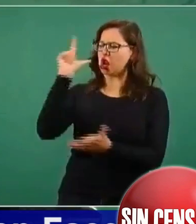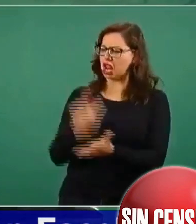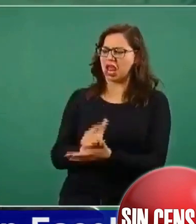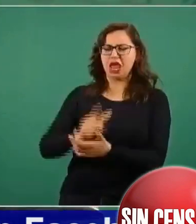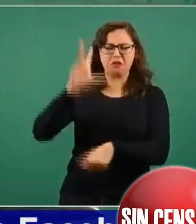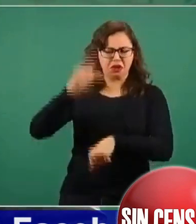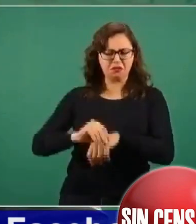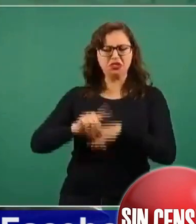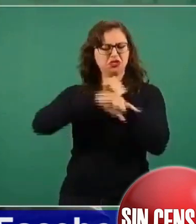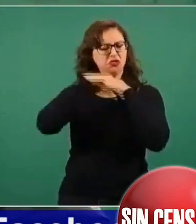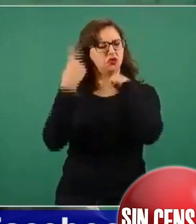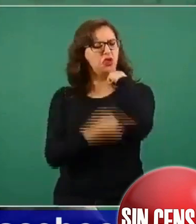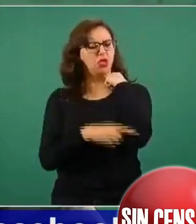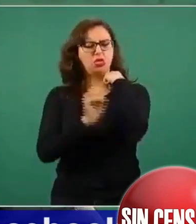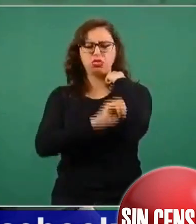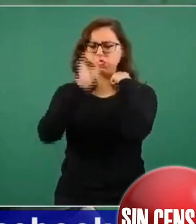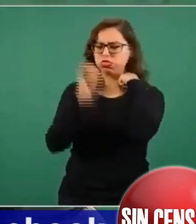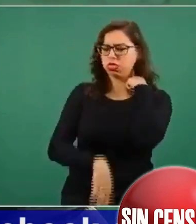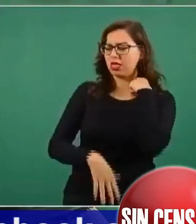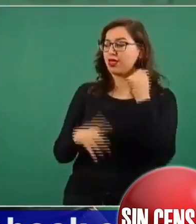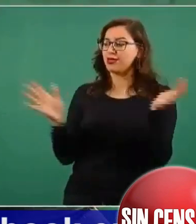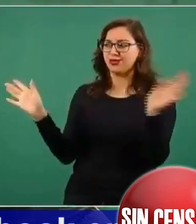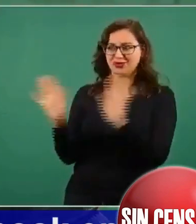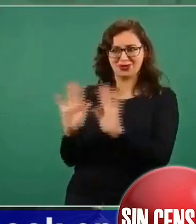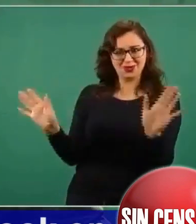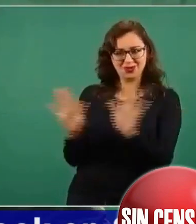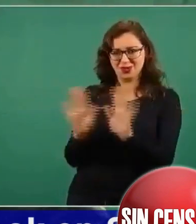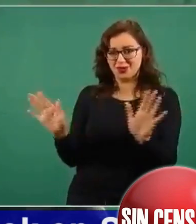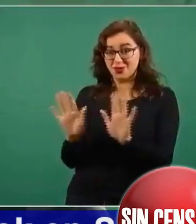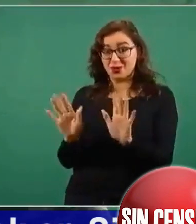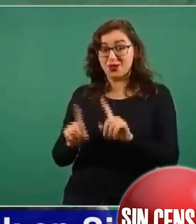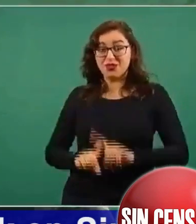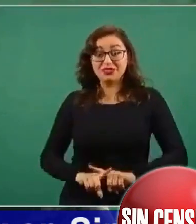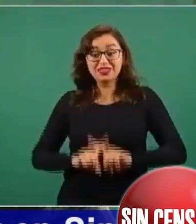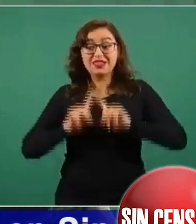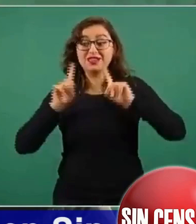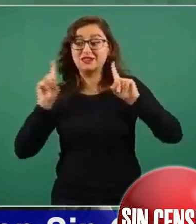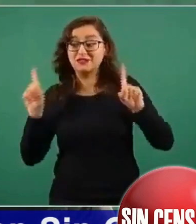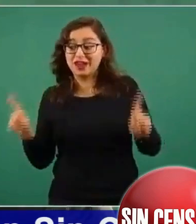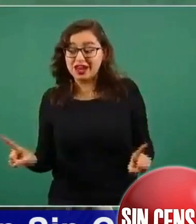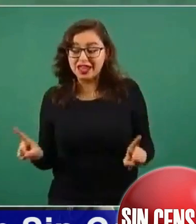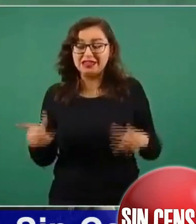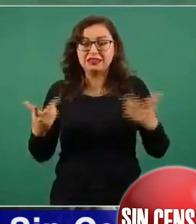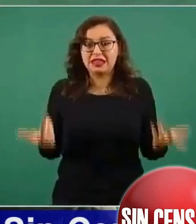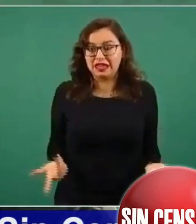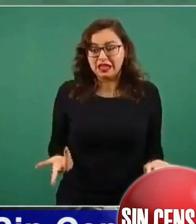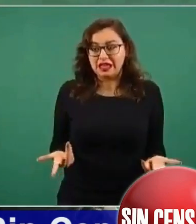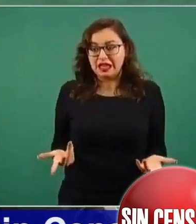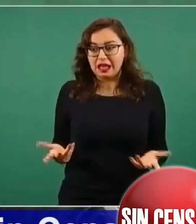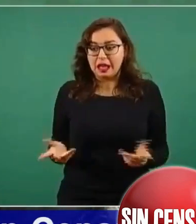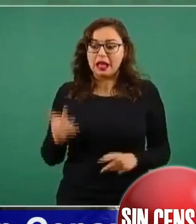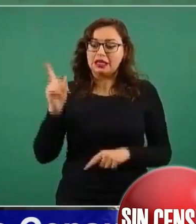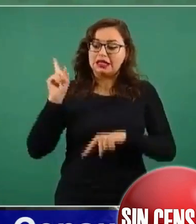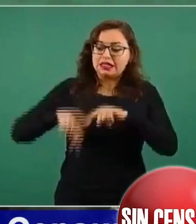despenalización con ciertas modalidades. Tú no puedes abortar a los 8 meses o a